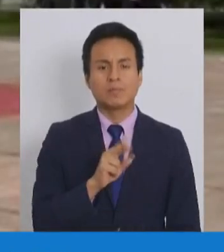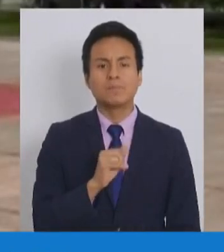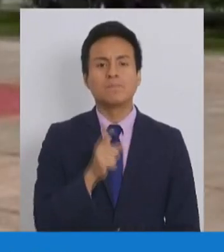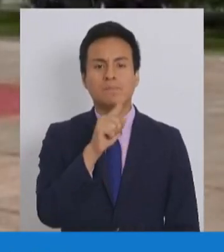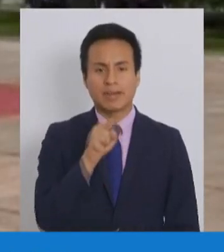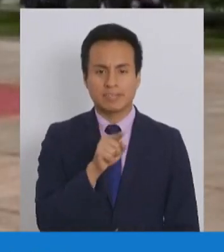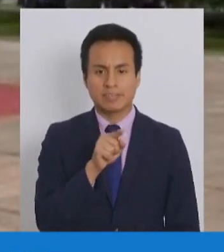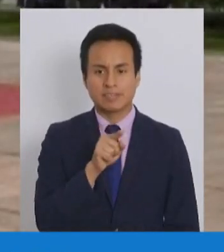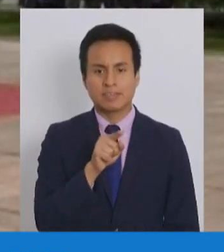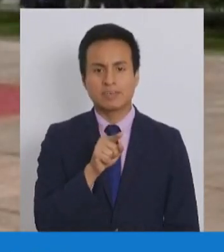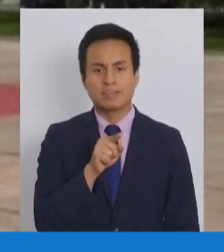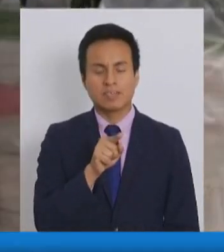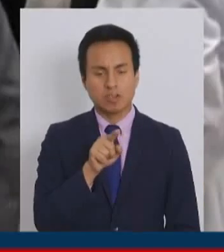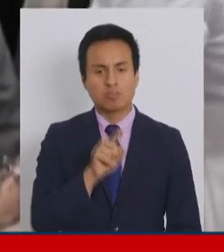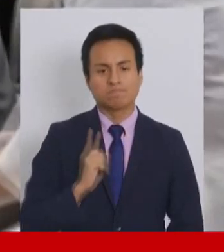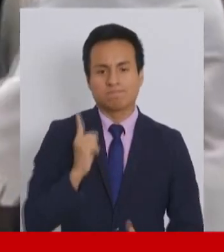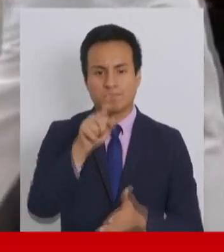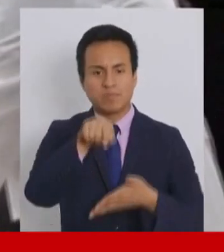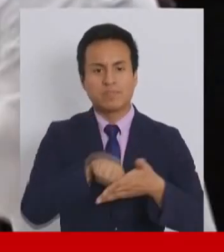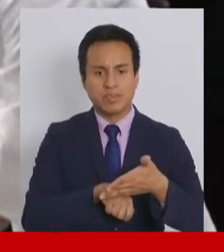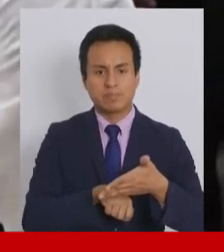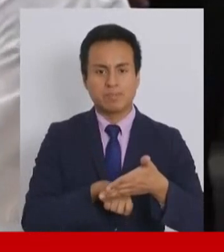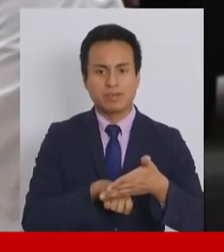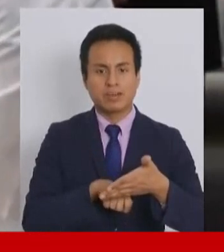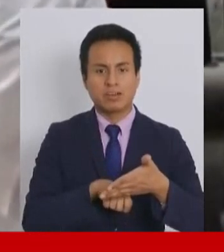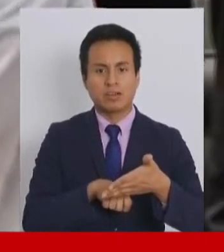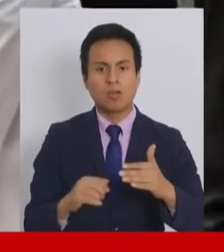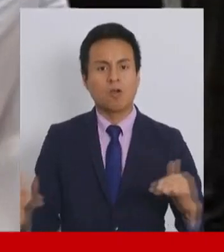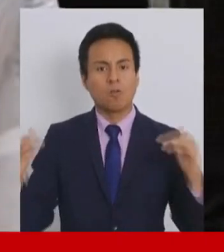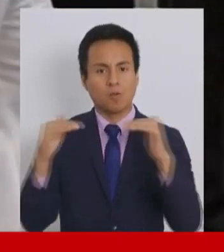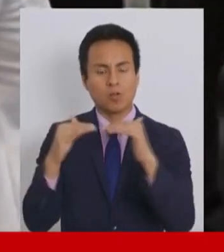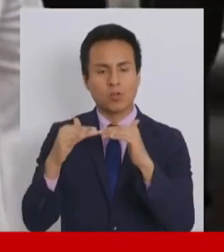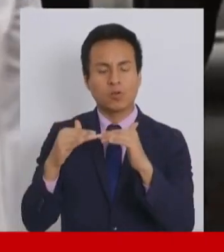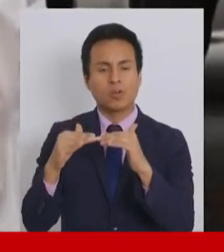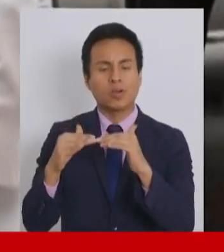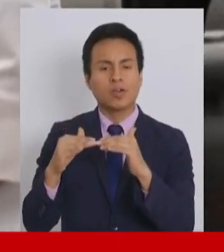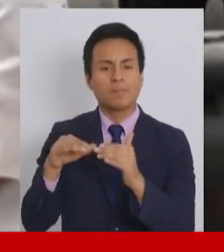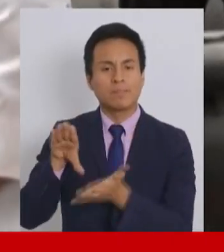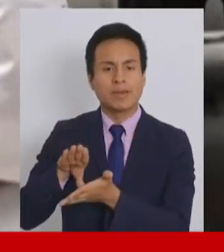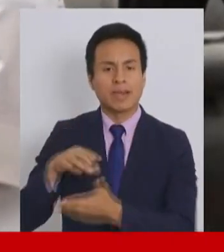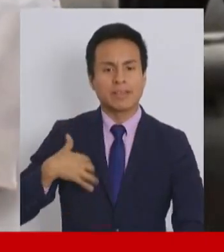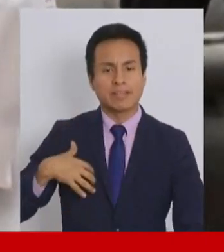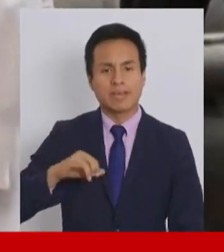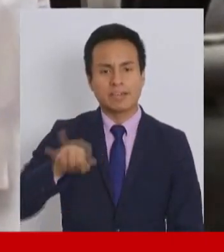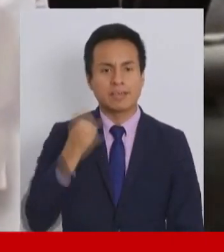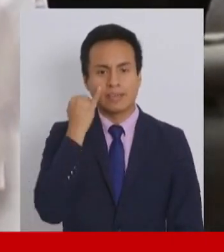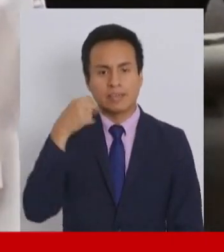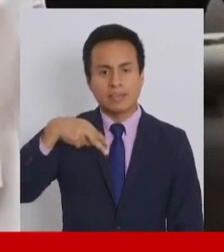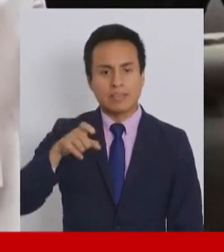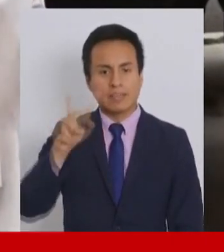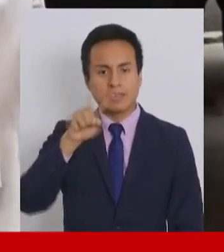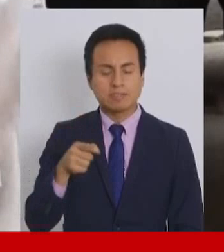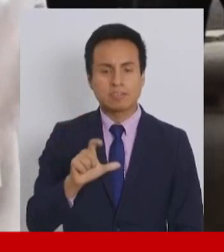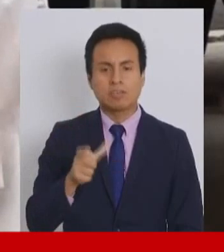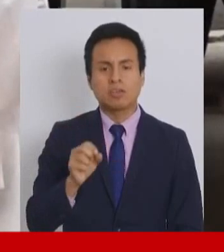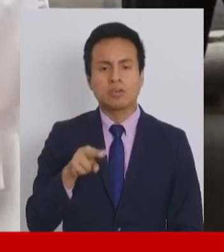quien se suma, por supuesto, a la firma con su homólogo de la República Argentina, señor Ginés González García. Le